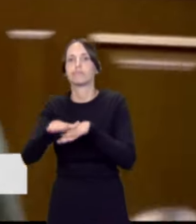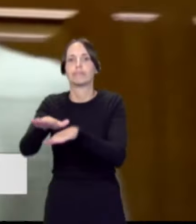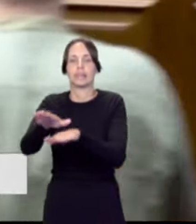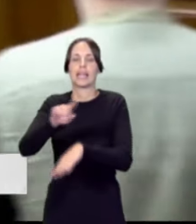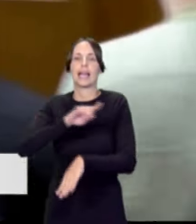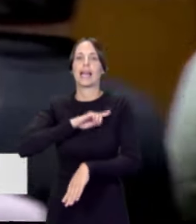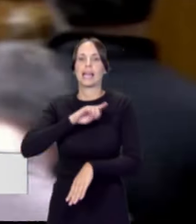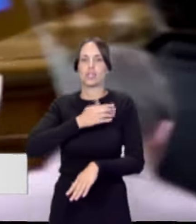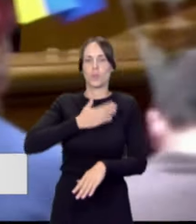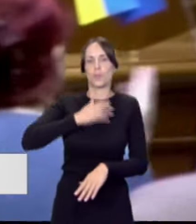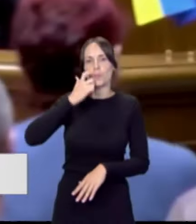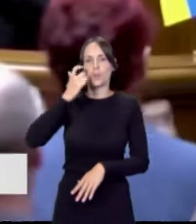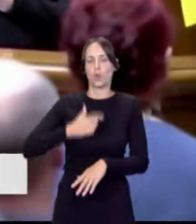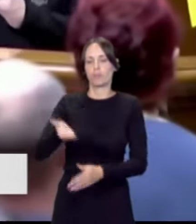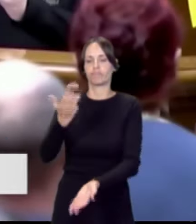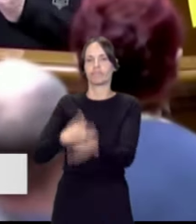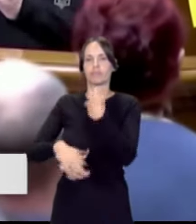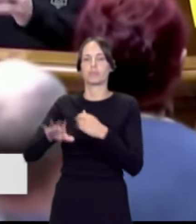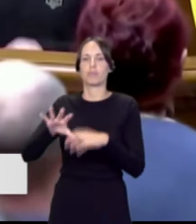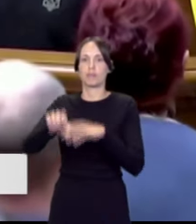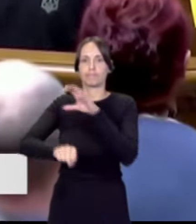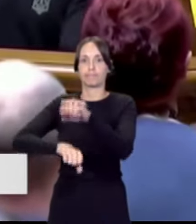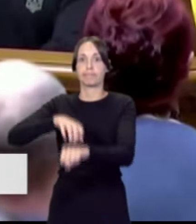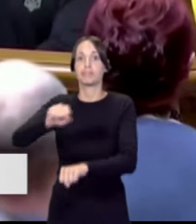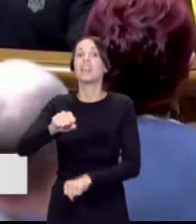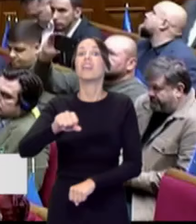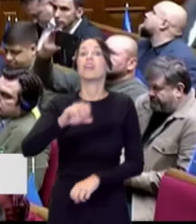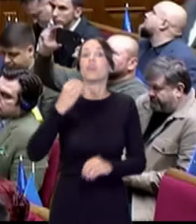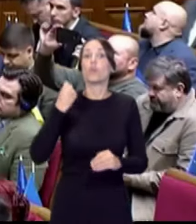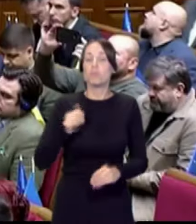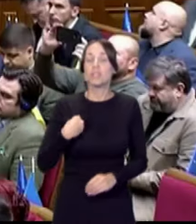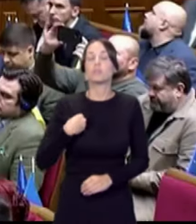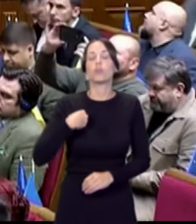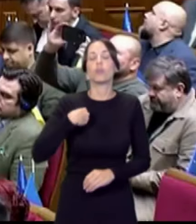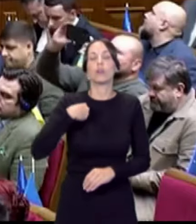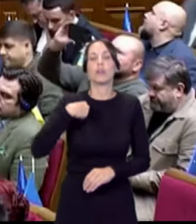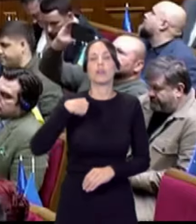Ha ocurrido mientras Zelensky presentaba su plan de paz en la OTAN.